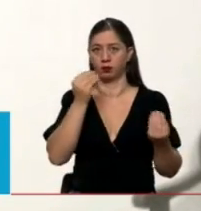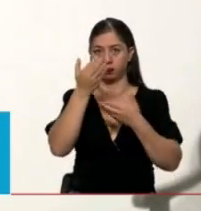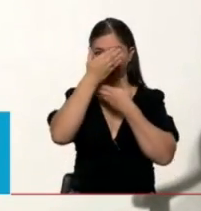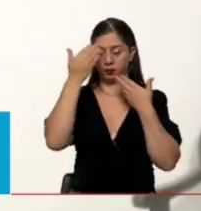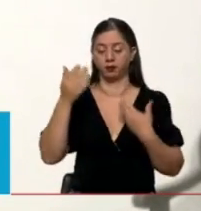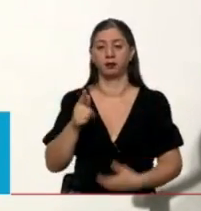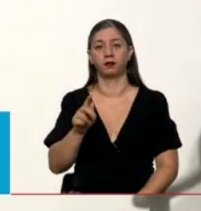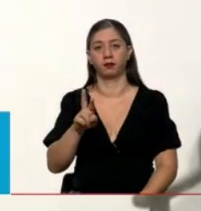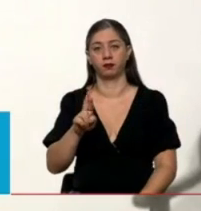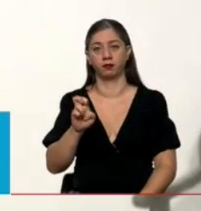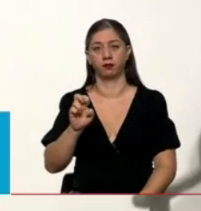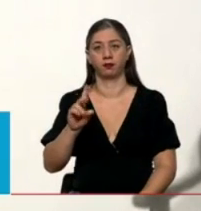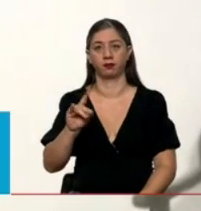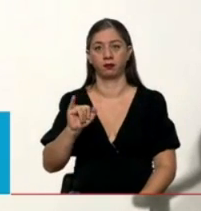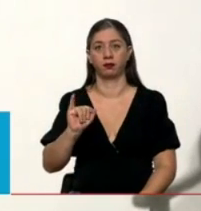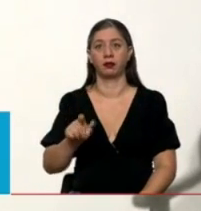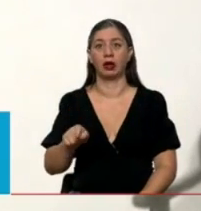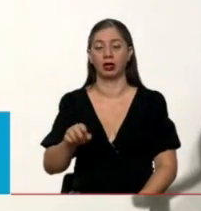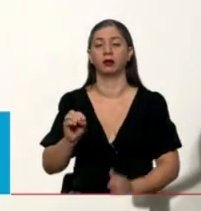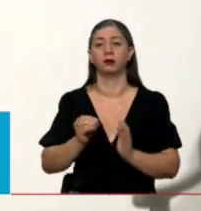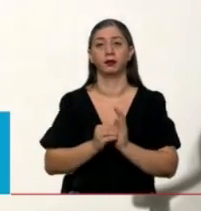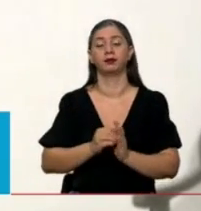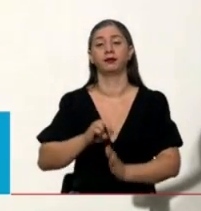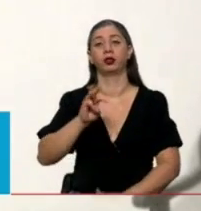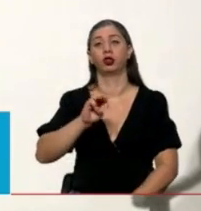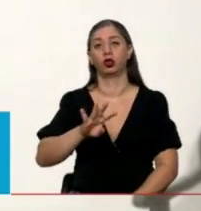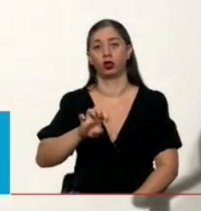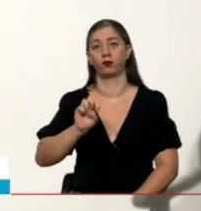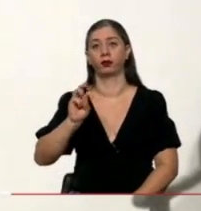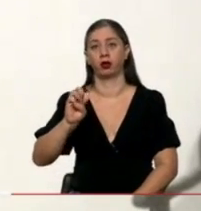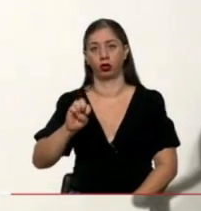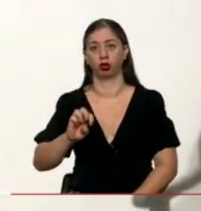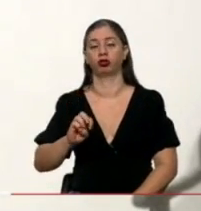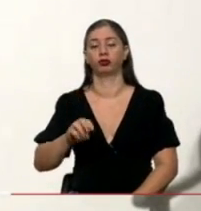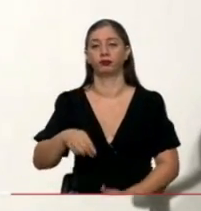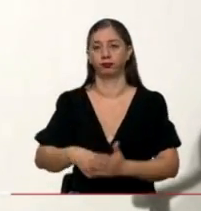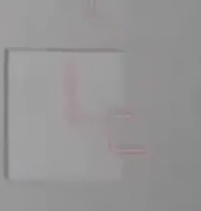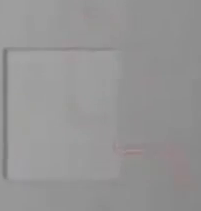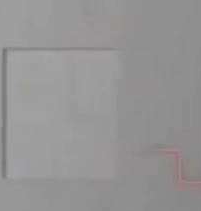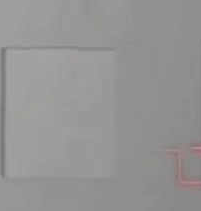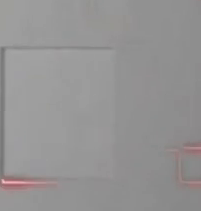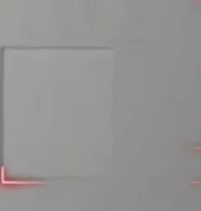lastimosamente son 98 los líderes y defensores de derechos humanos asesinados este año.